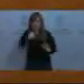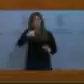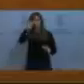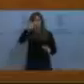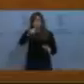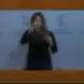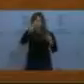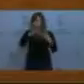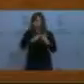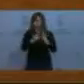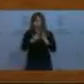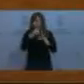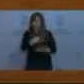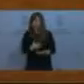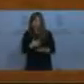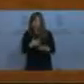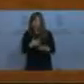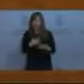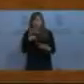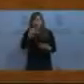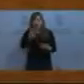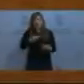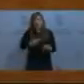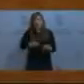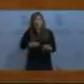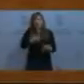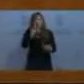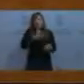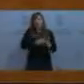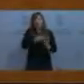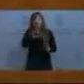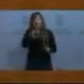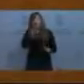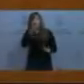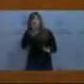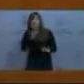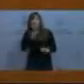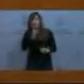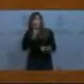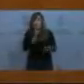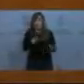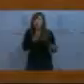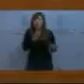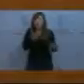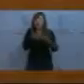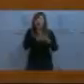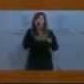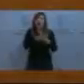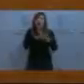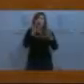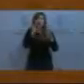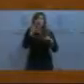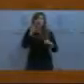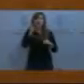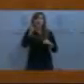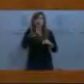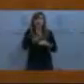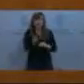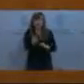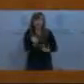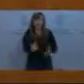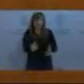resolviendo. El tiempo dirá si se resuelve bien o mal, pero bueno, no podemos entrar ahora en la cuestión de la telemedicina.